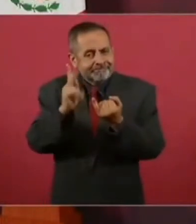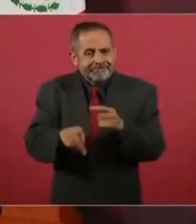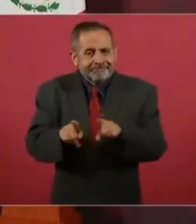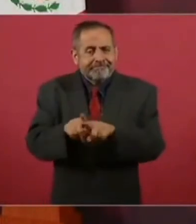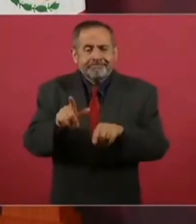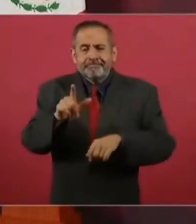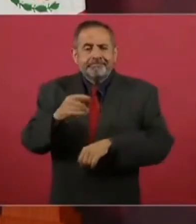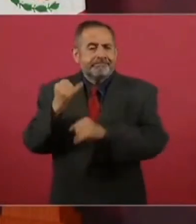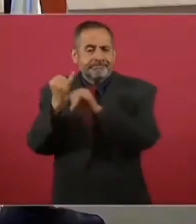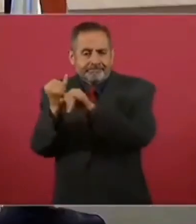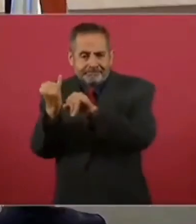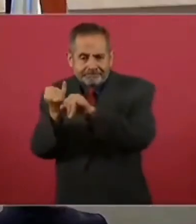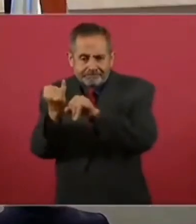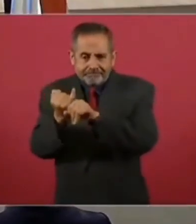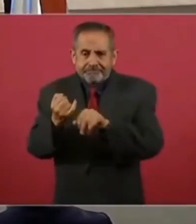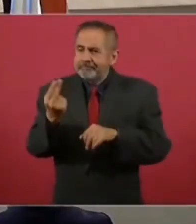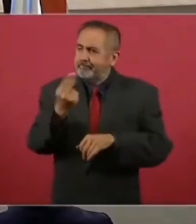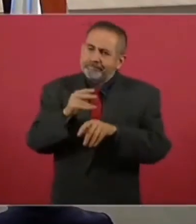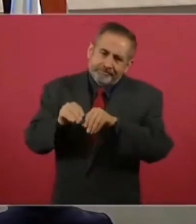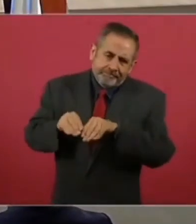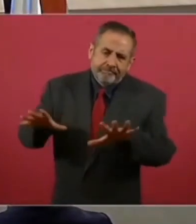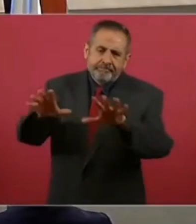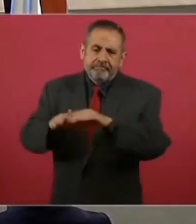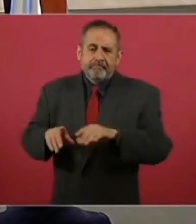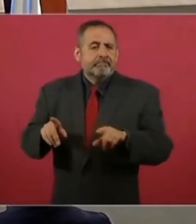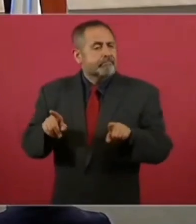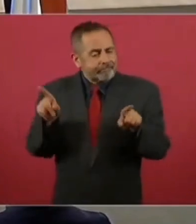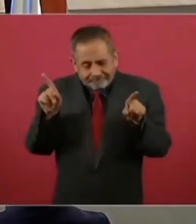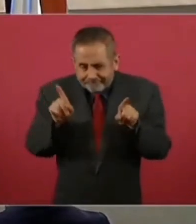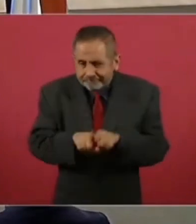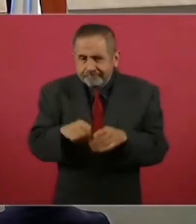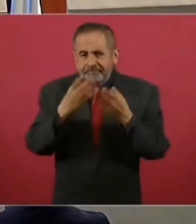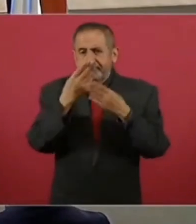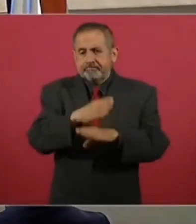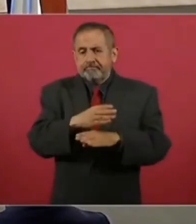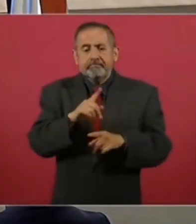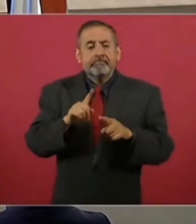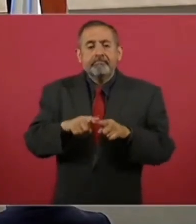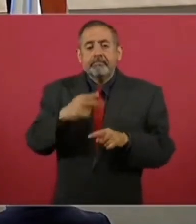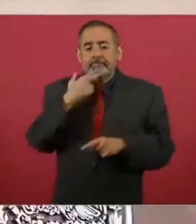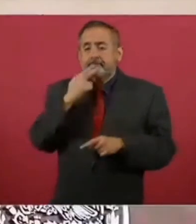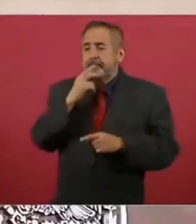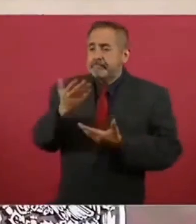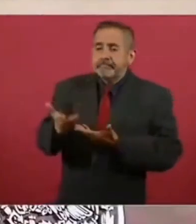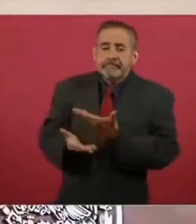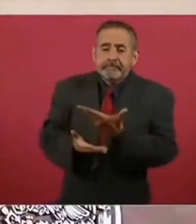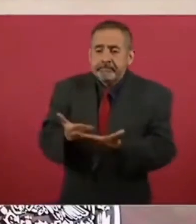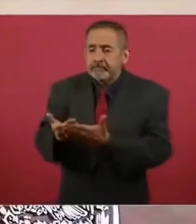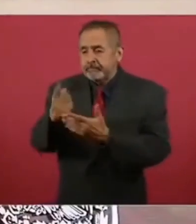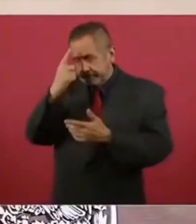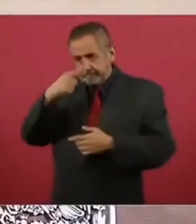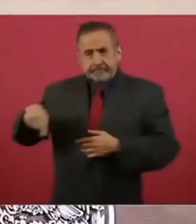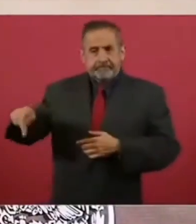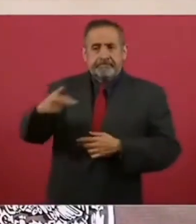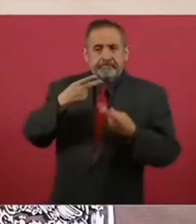Internet y es lo mismo en el caso de los bancos. Son servicios públicos.